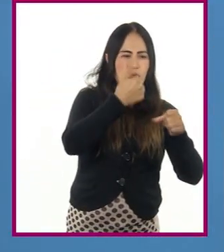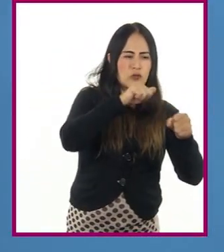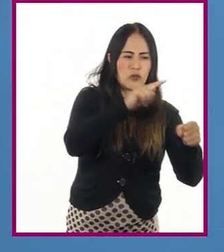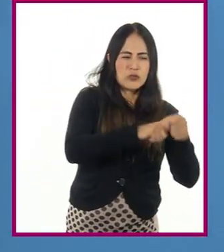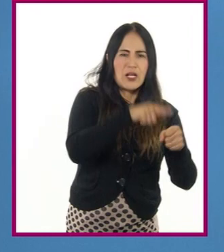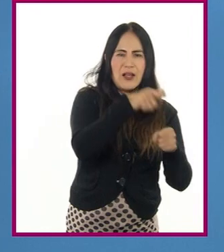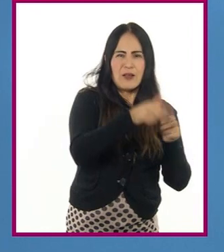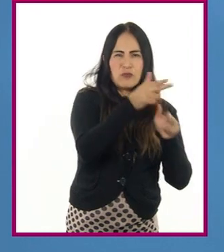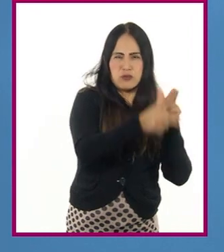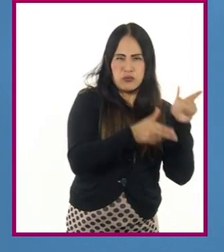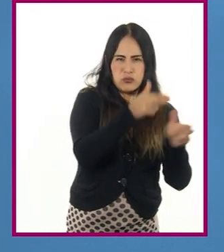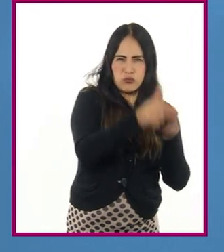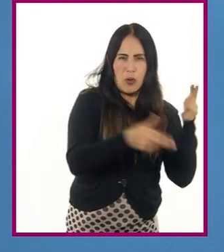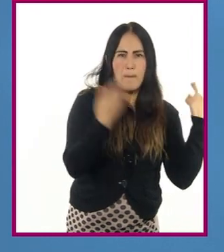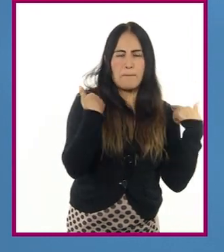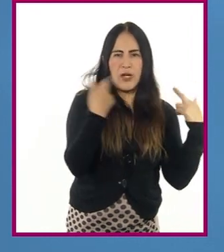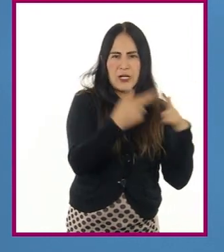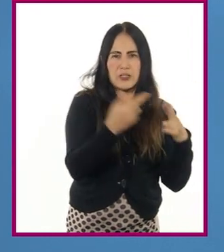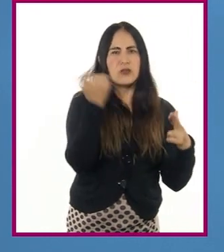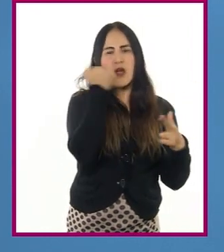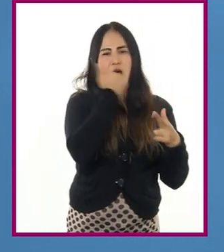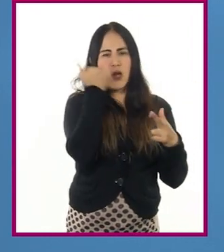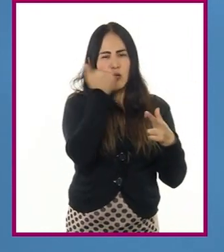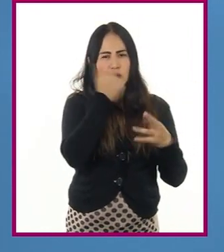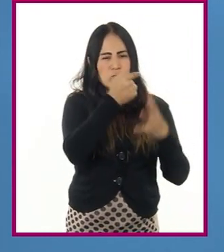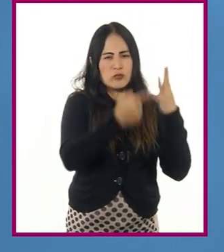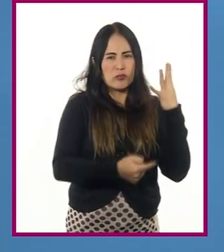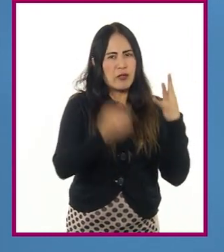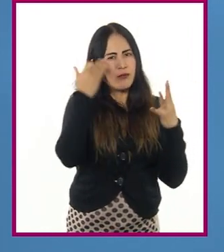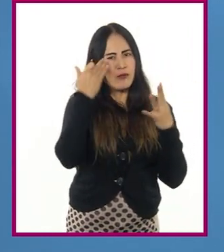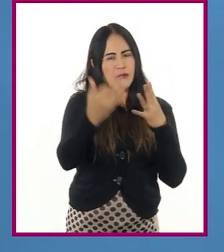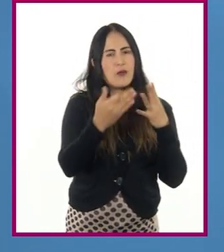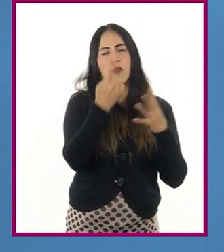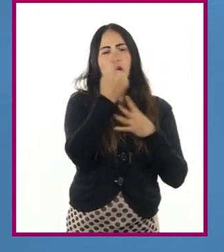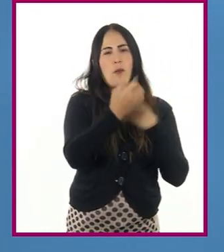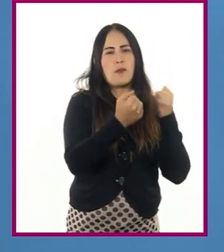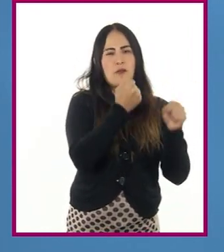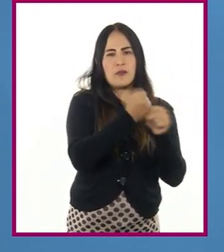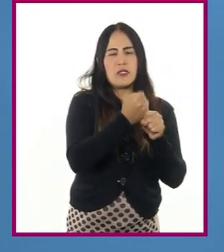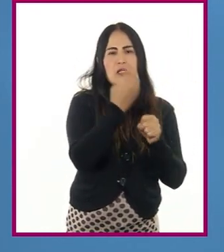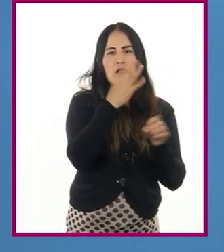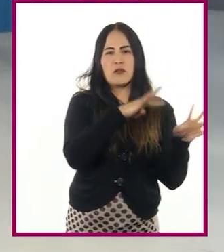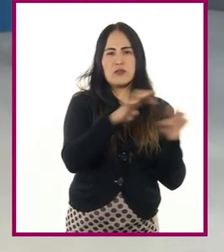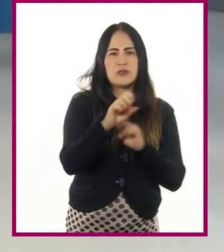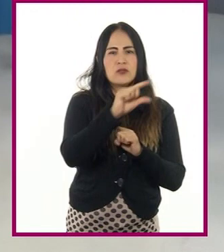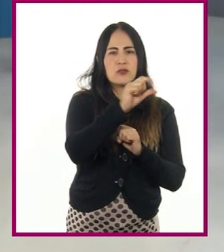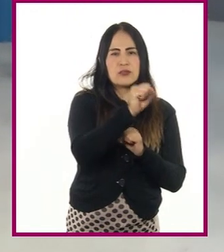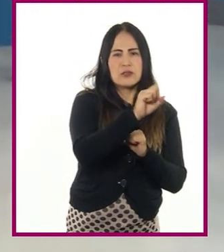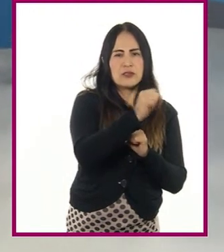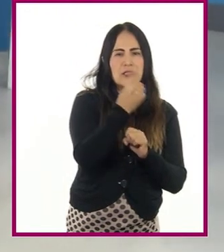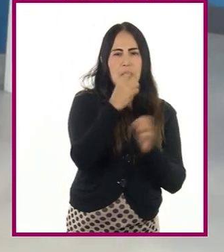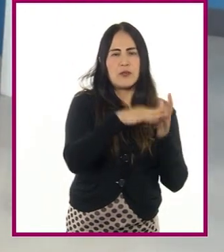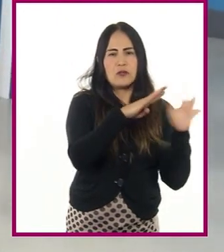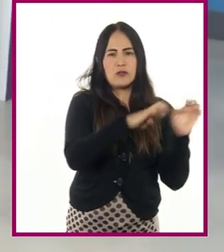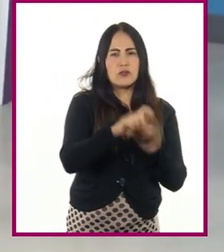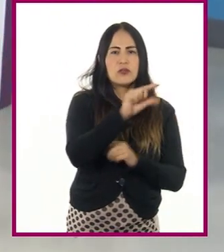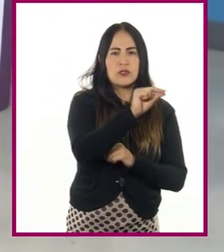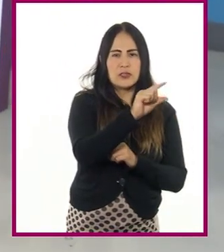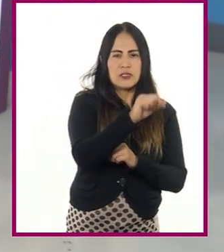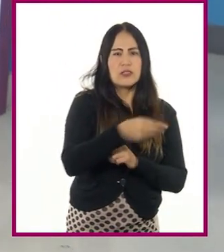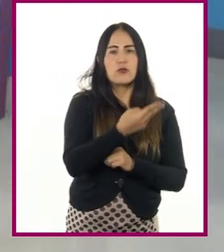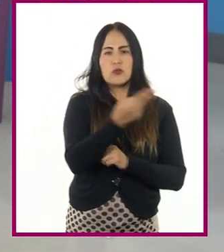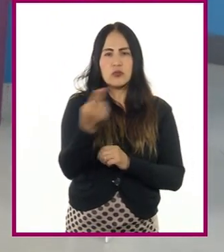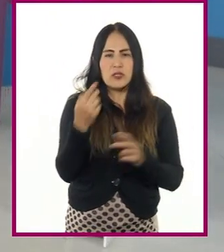el ferrocarrilero, magisterial y estudiantil, de las décadas de los 60 y 70. Identifiquen